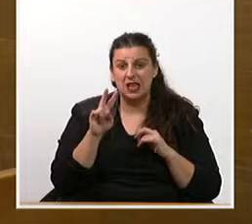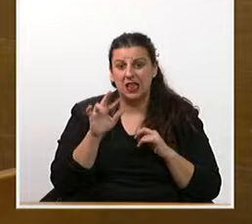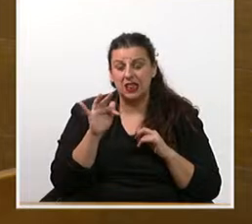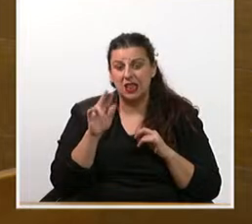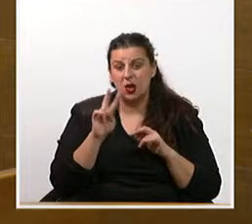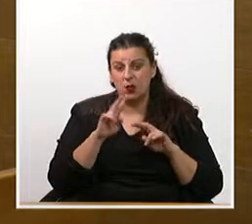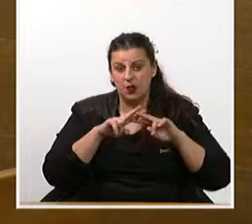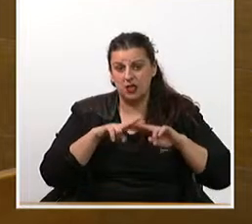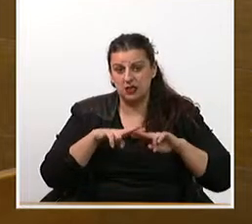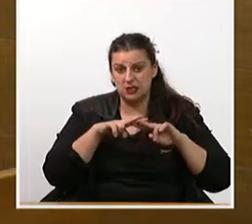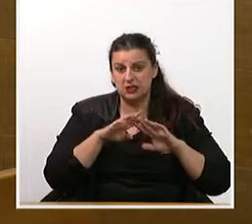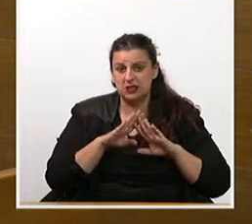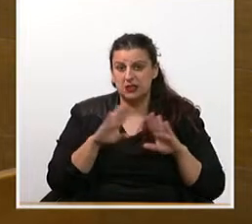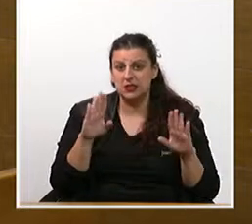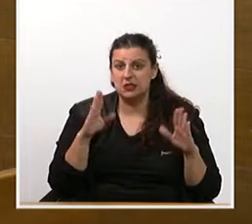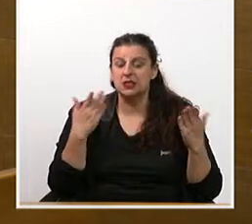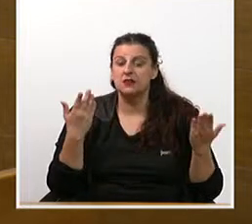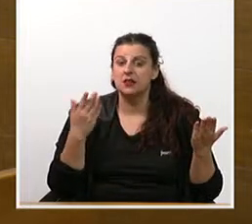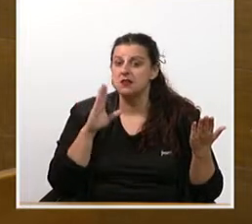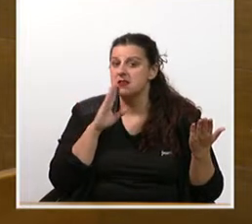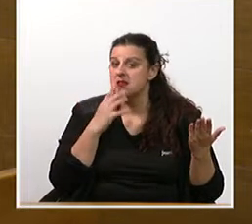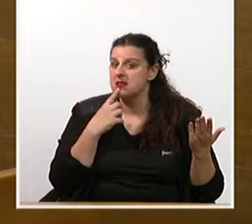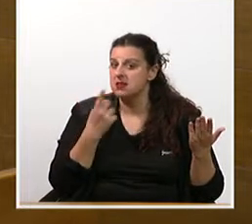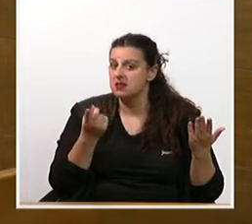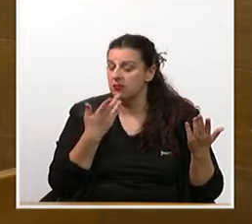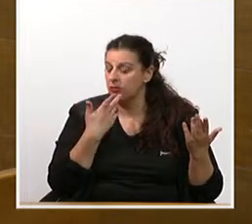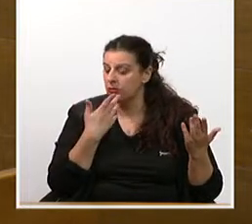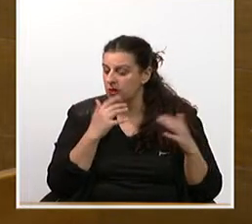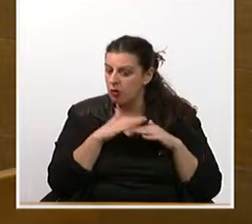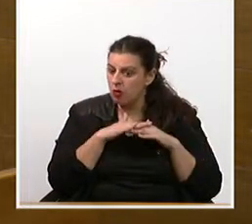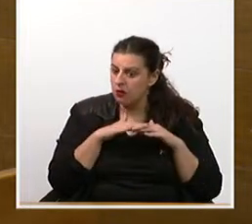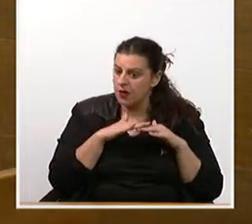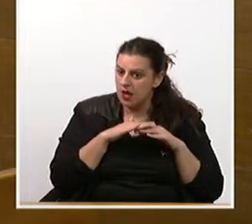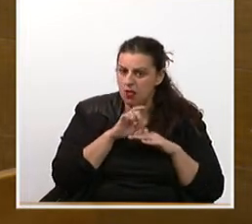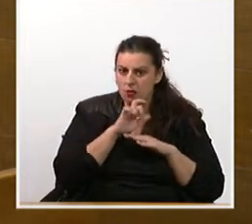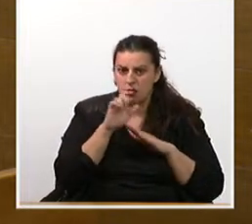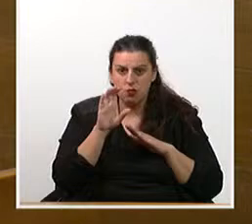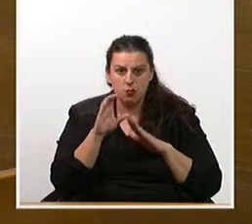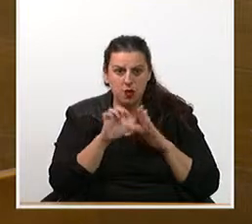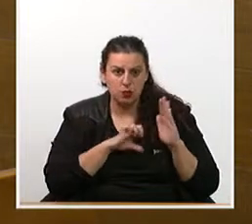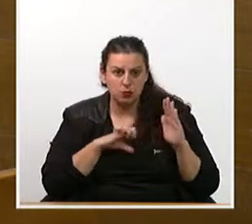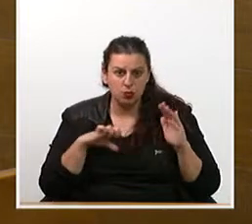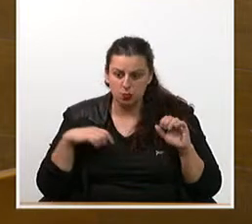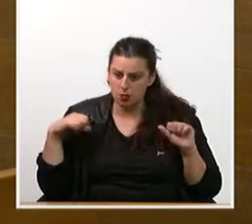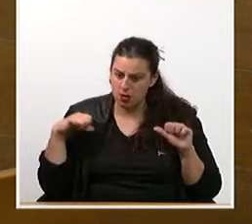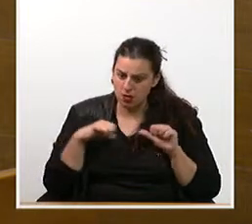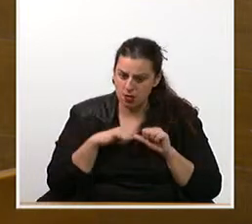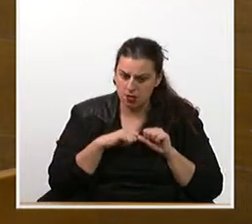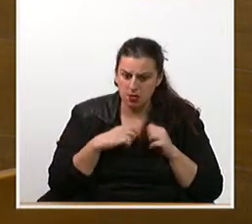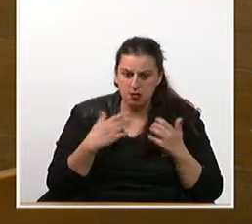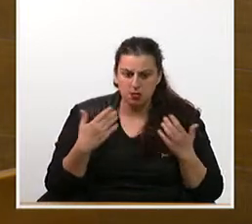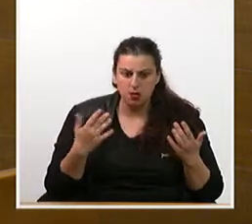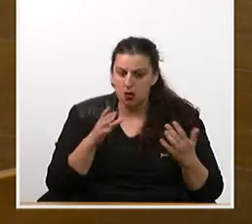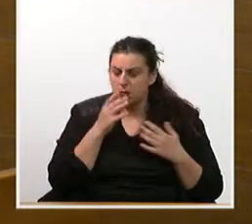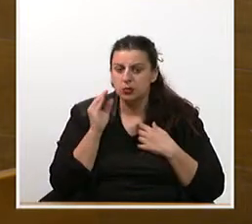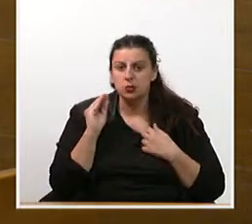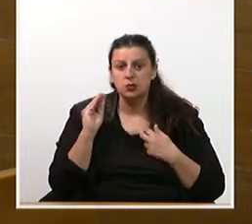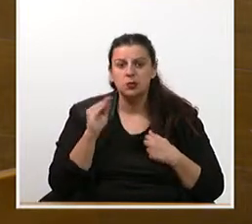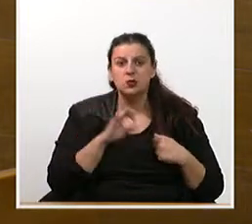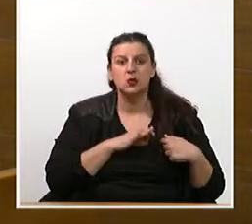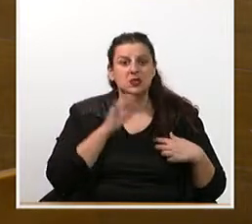consellera los valencianos quieren conocer cómo se ha gobernado esta comunidad durante estos años por ello le pregunto señora